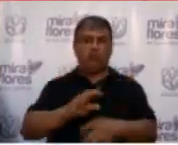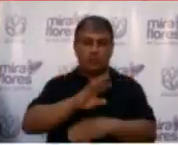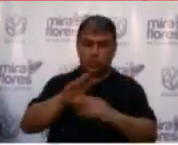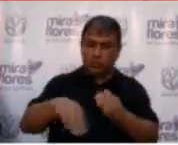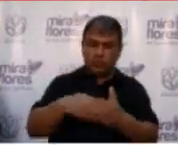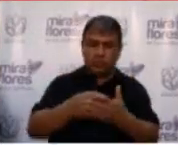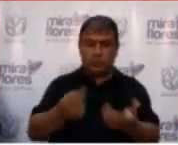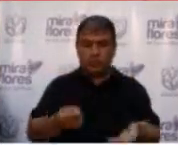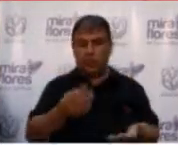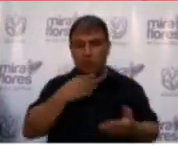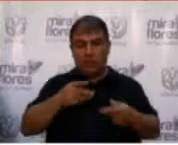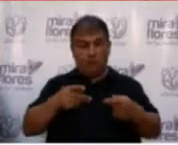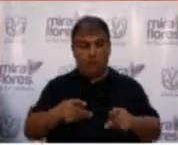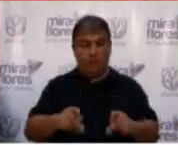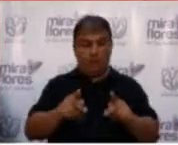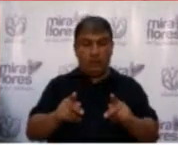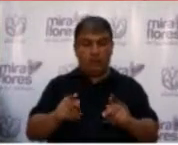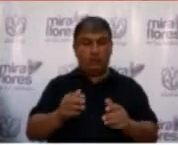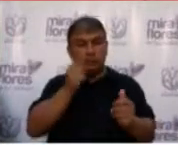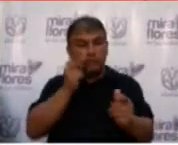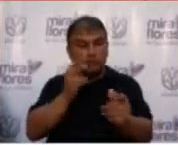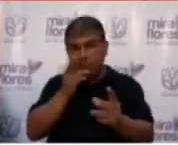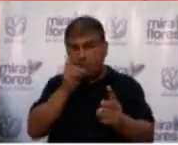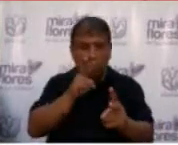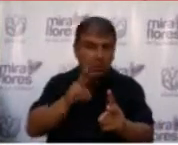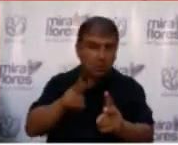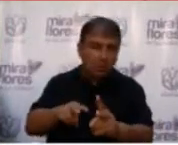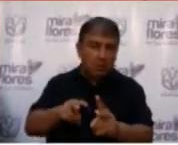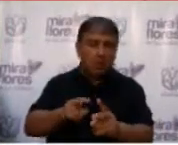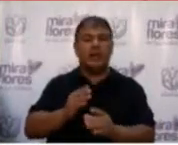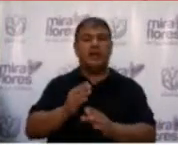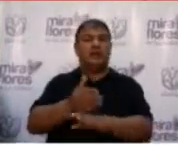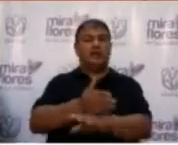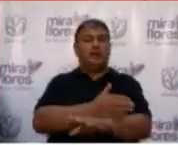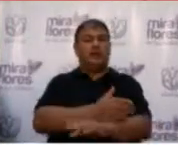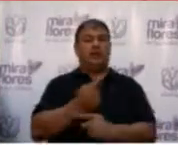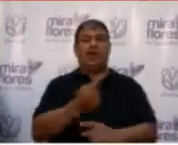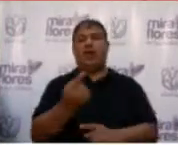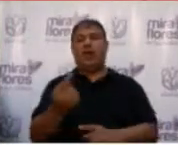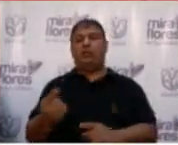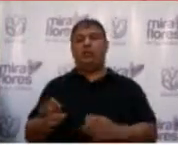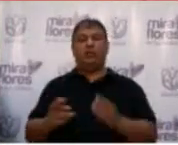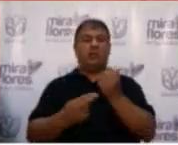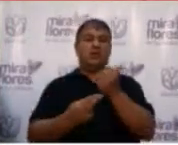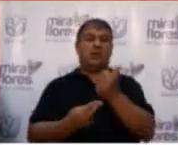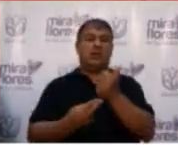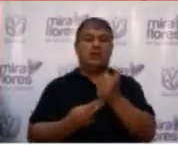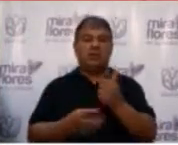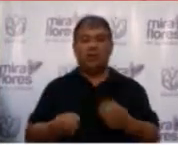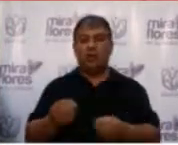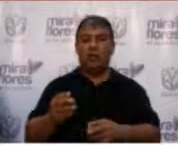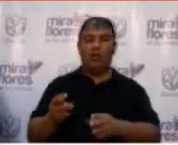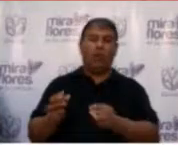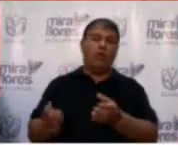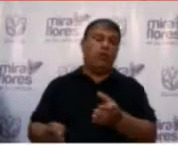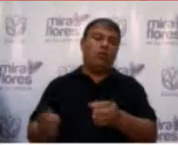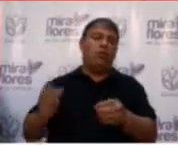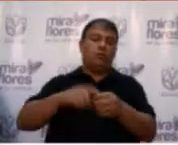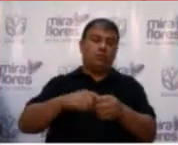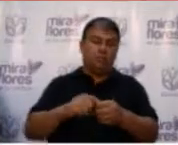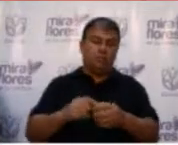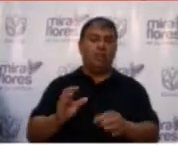todo esto que puede permitir un seguimiento del desarrollo de cada uno de los regidores o los miembros del